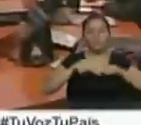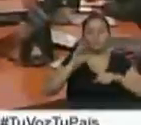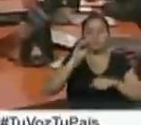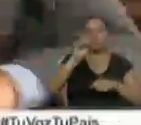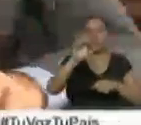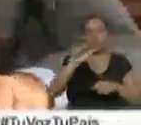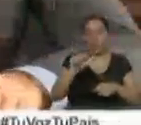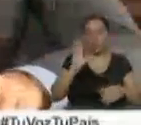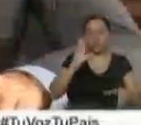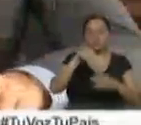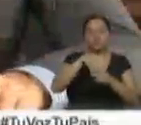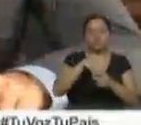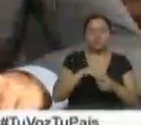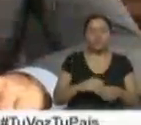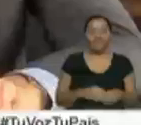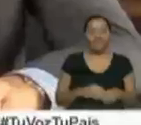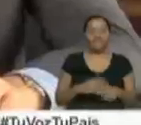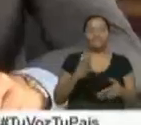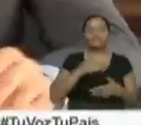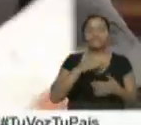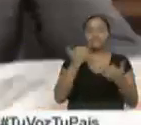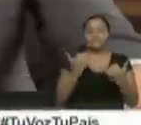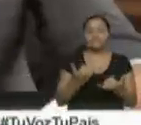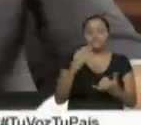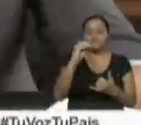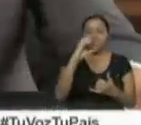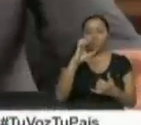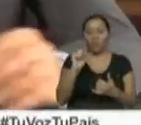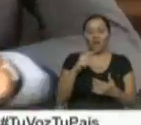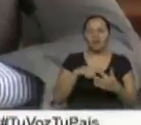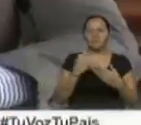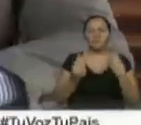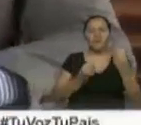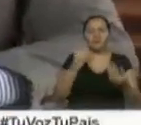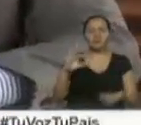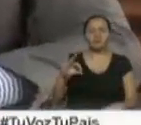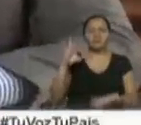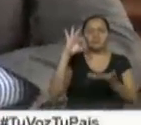Estados Americanos, OEA. Nosotros en esta organización